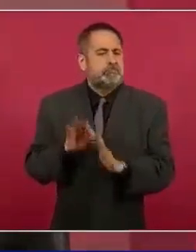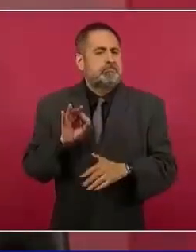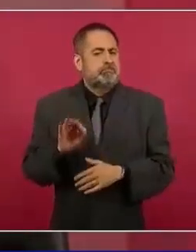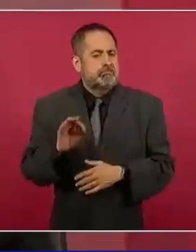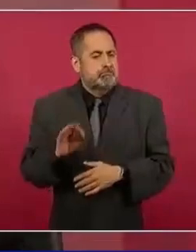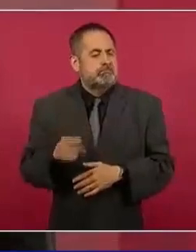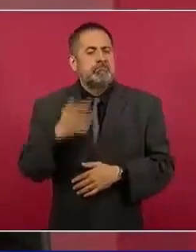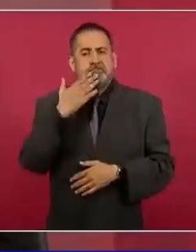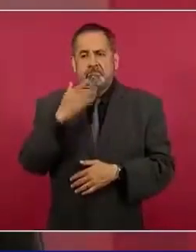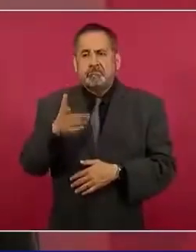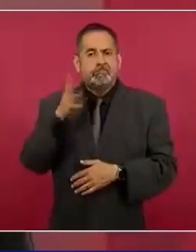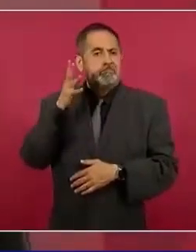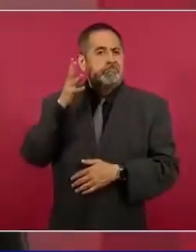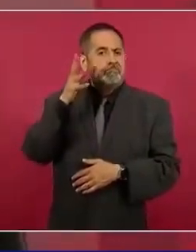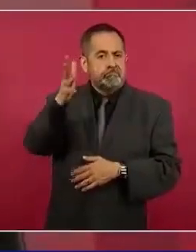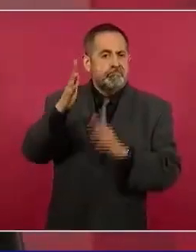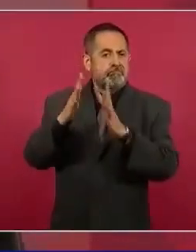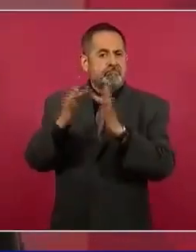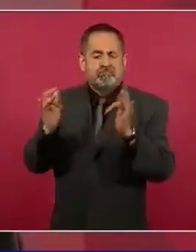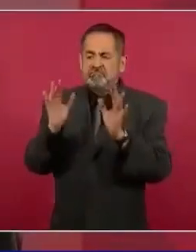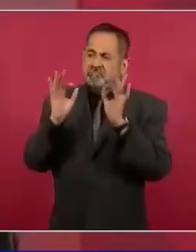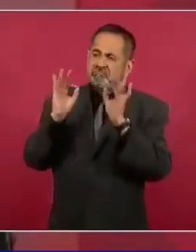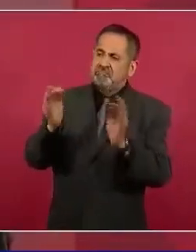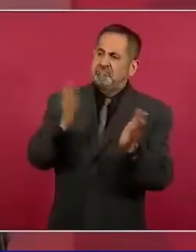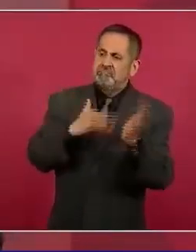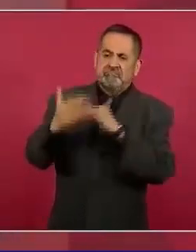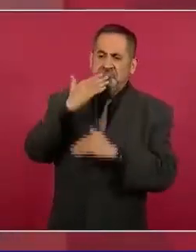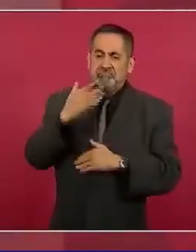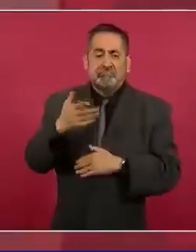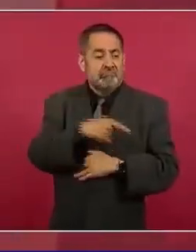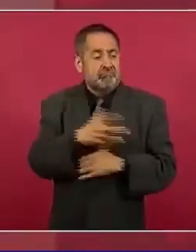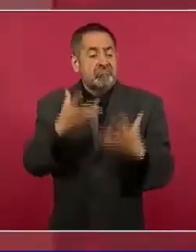Francia tiene futuro por los jóvenes.